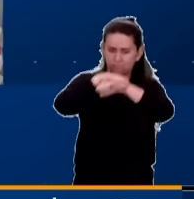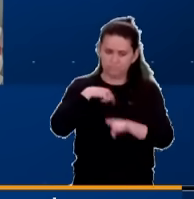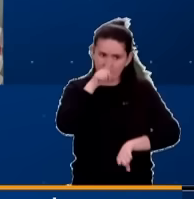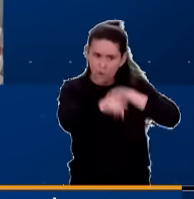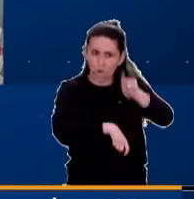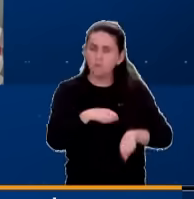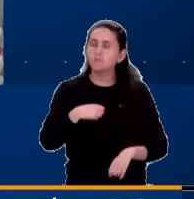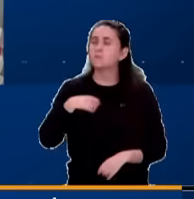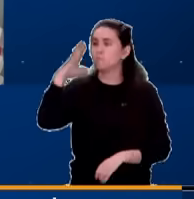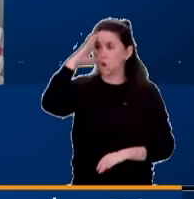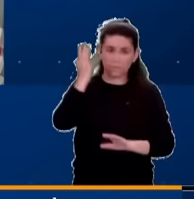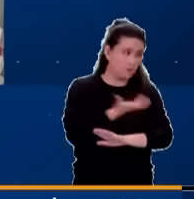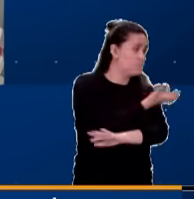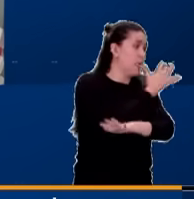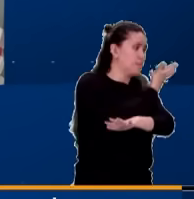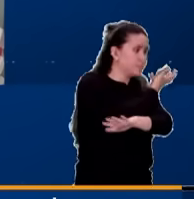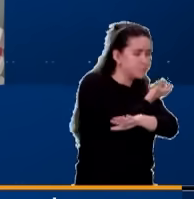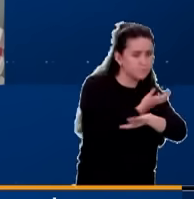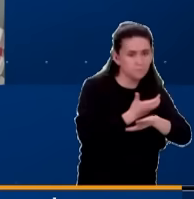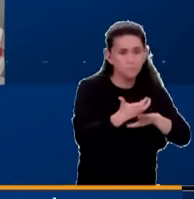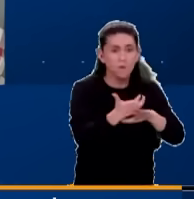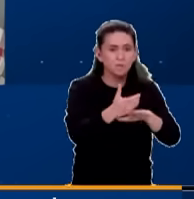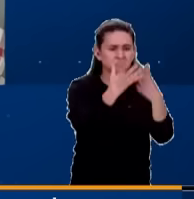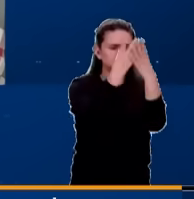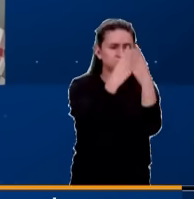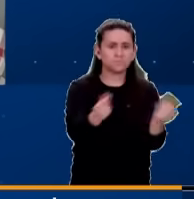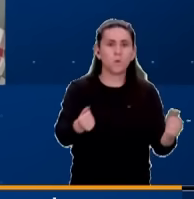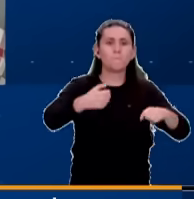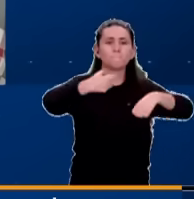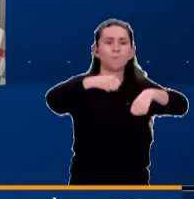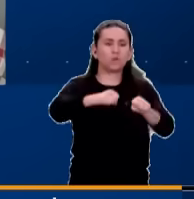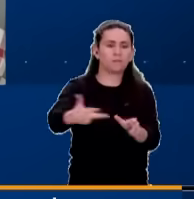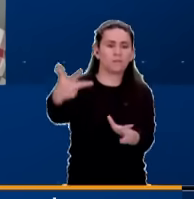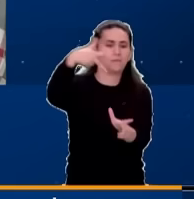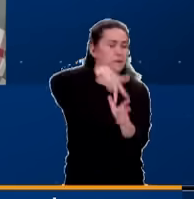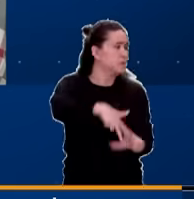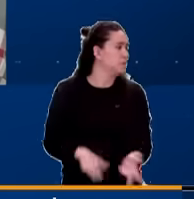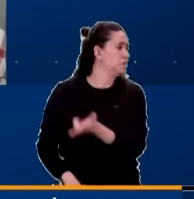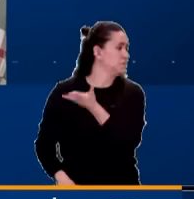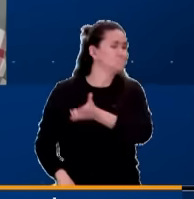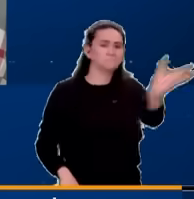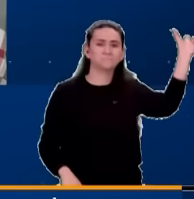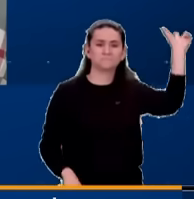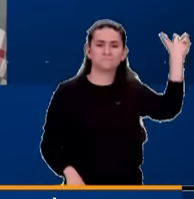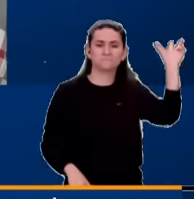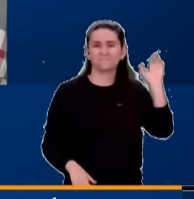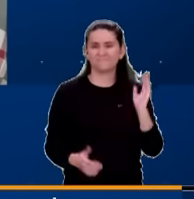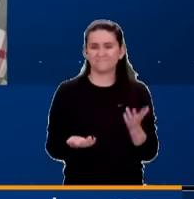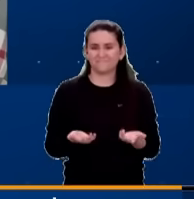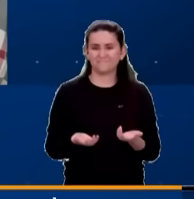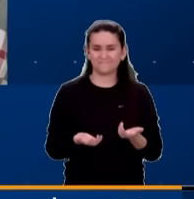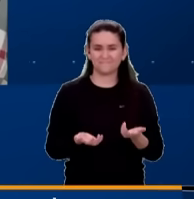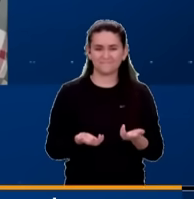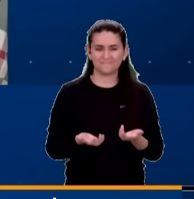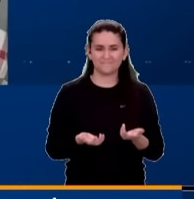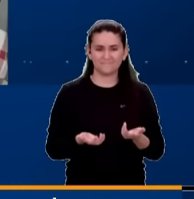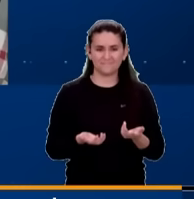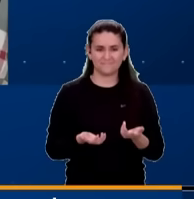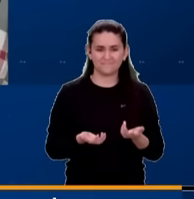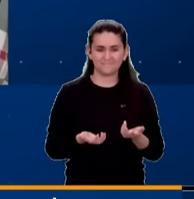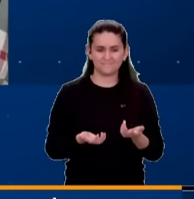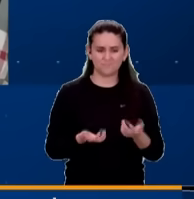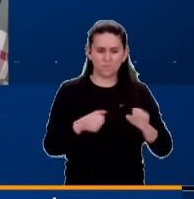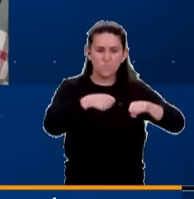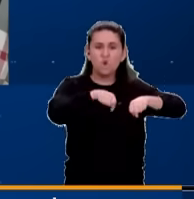policía se regresa, él ya se había escapado en una moto, en la misma moto de aquí de la empresa del